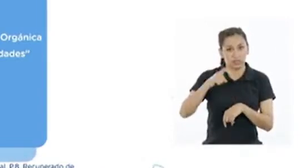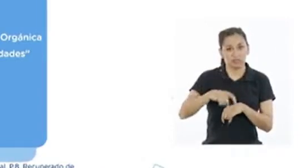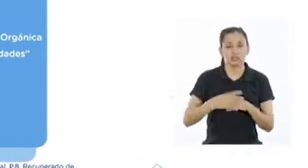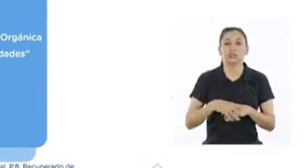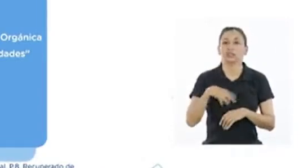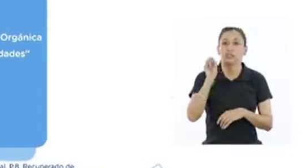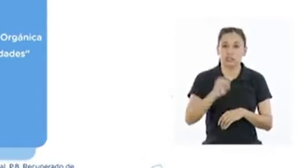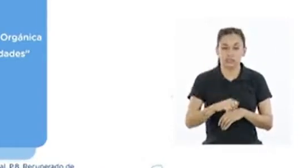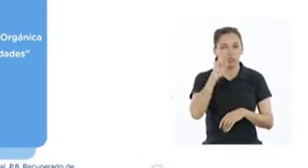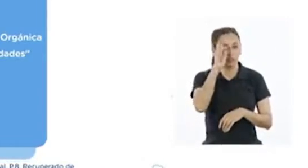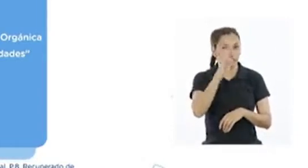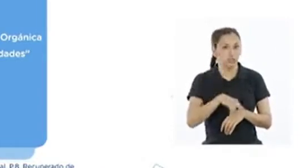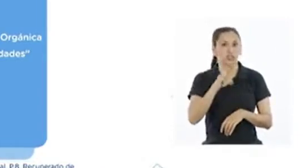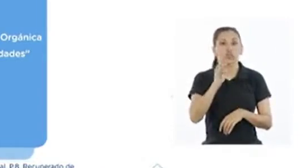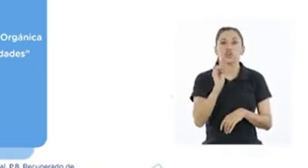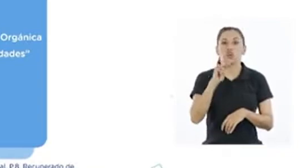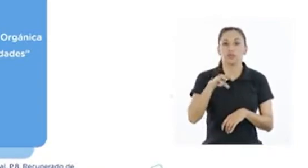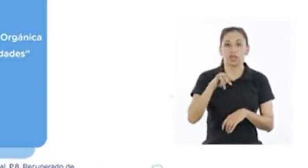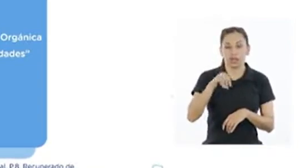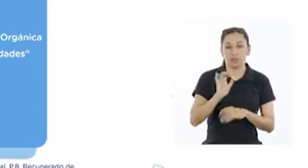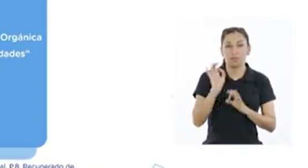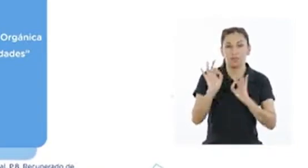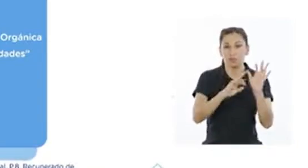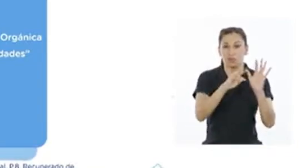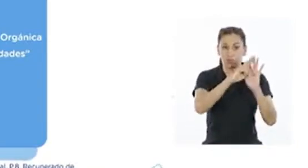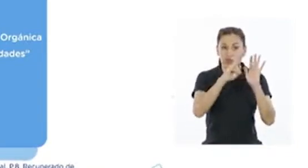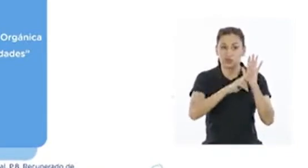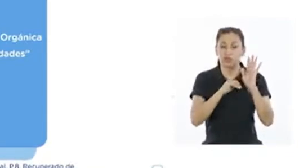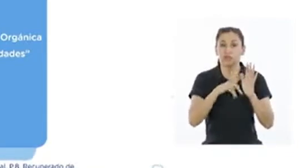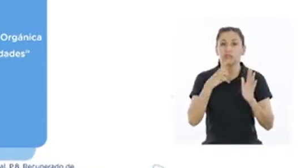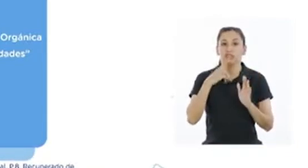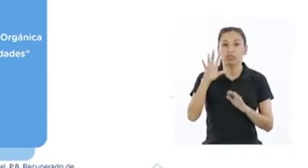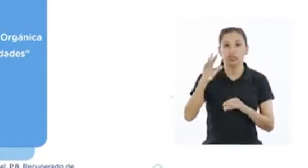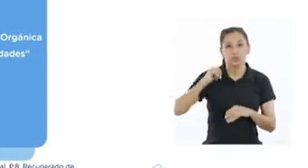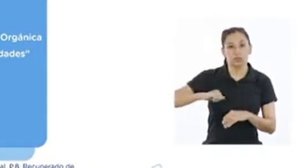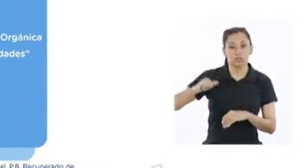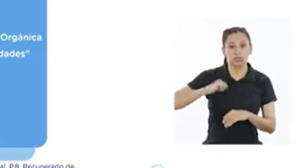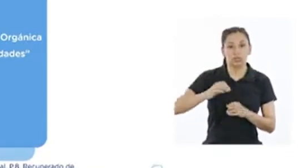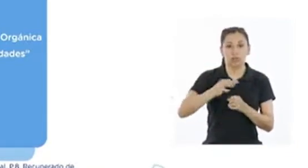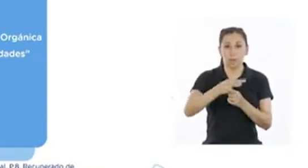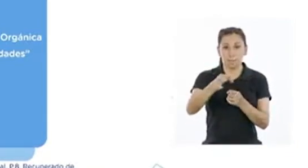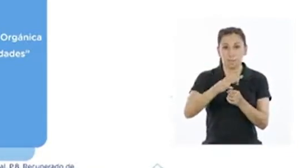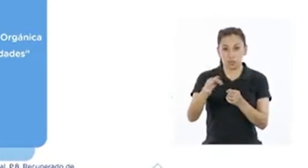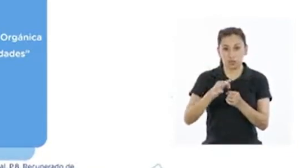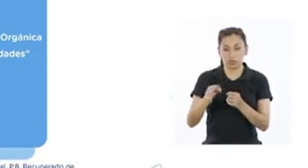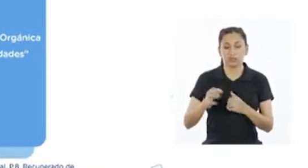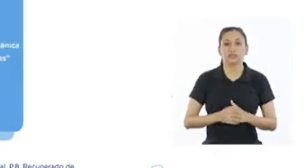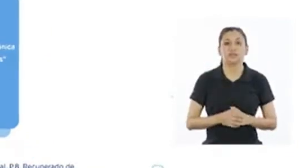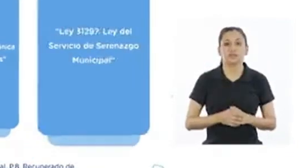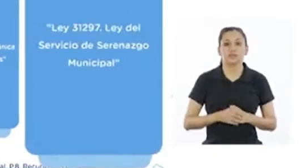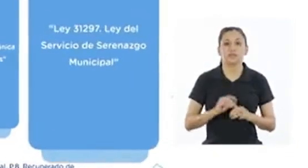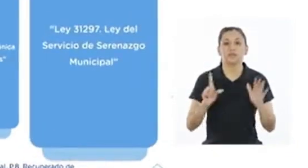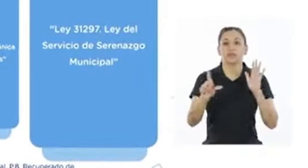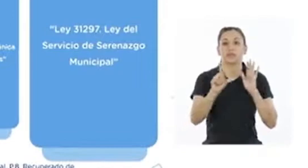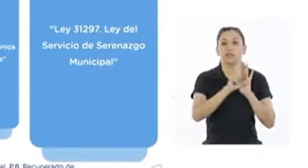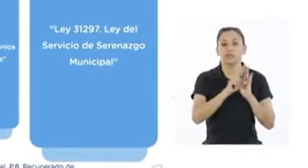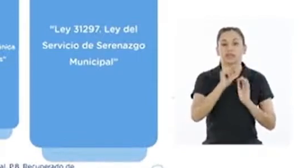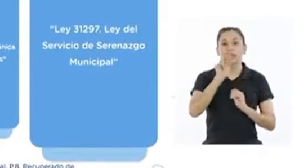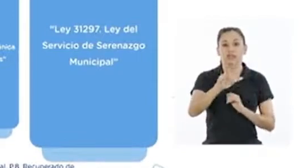conveniente. Así es, Romina. De acuerdo a las normas establecidas por la municipalidad provincial respectiva.